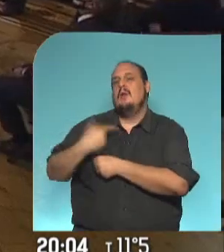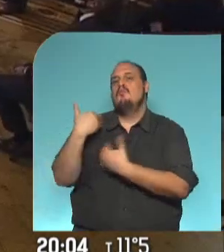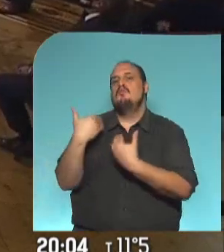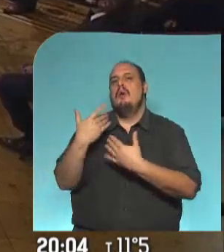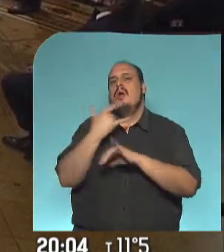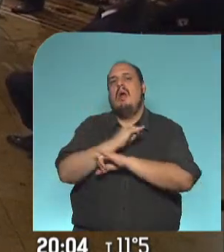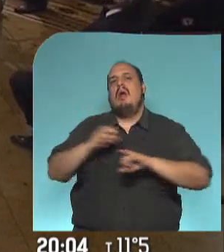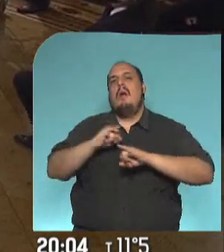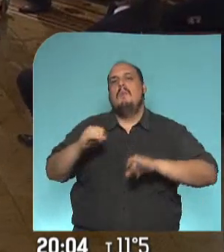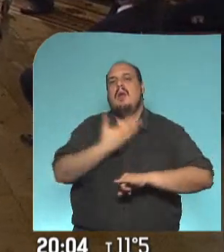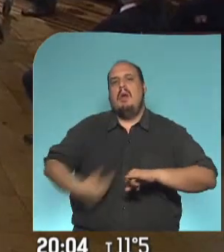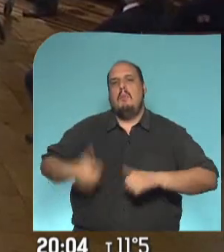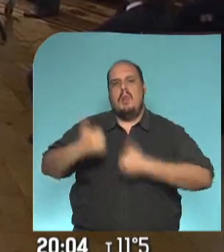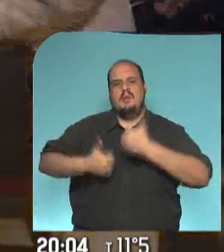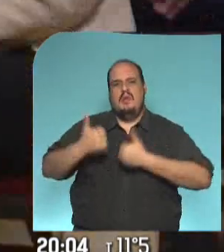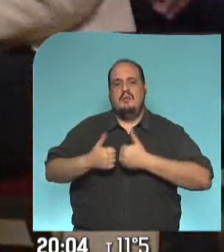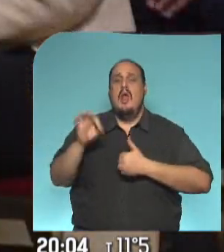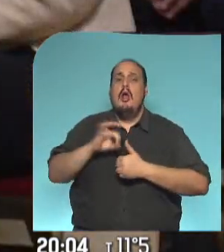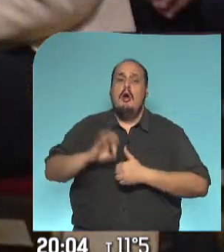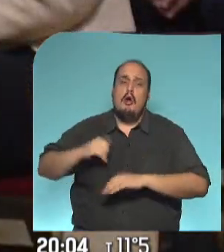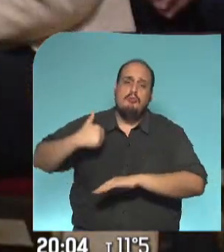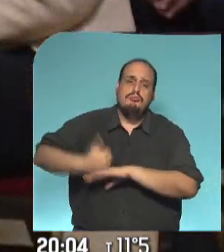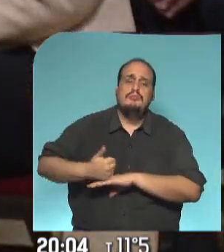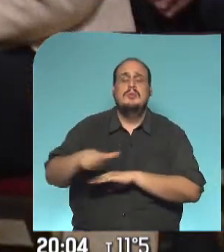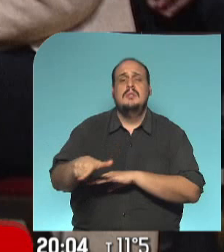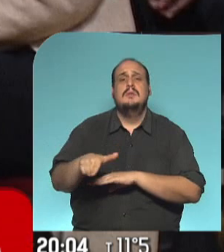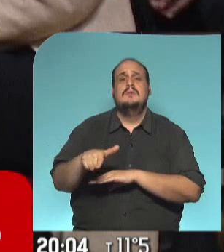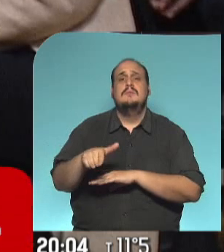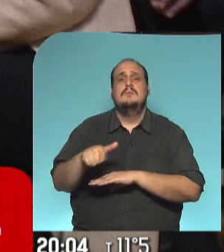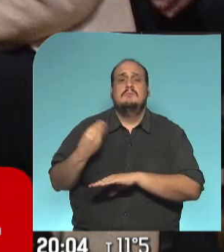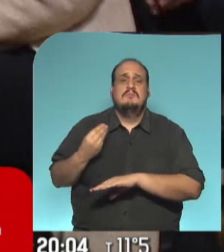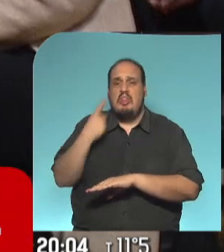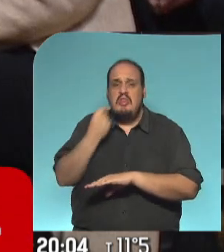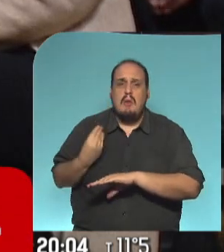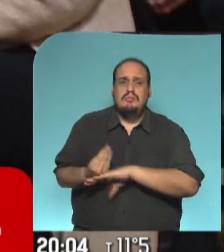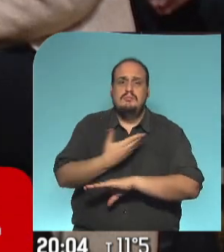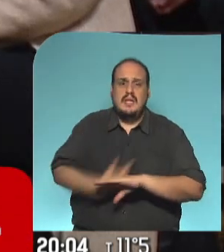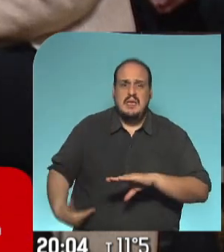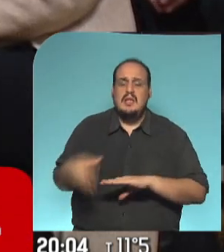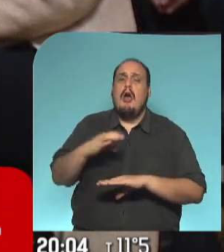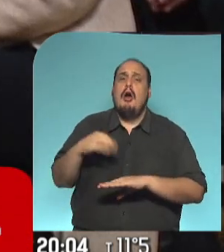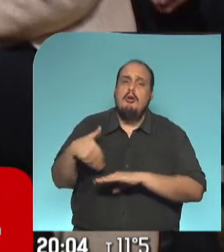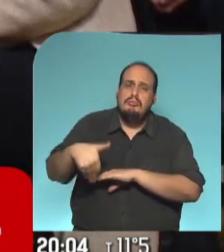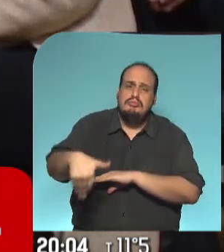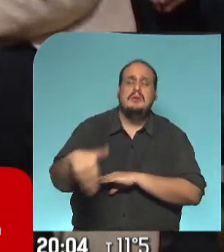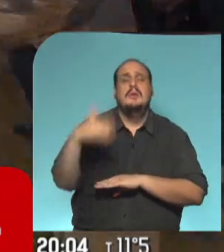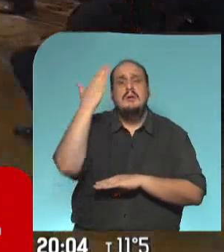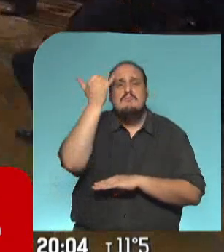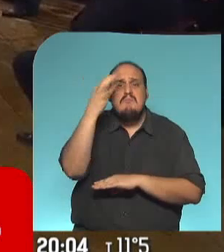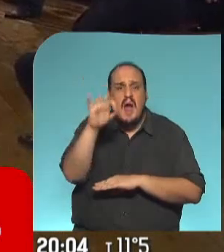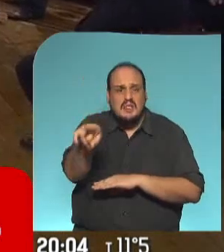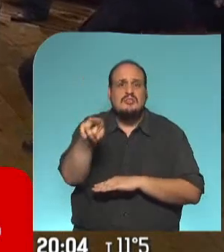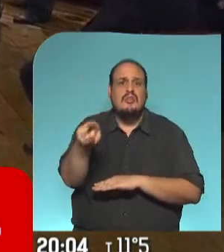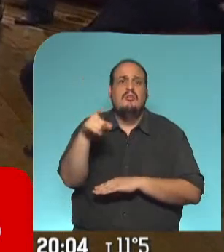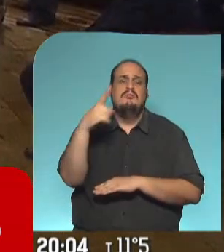diciembre, en el comienzo de gestión, o bien en marzo, en la apertura de sesiones ordinarias en el Congreso. Lo que sí está claro es que hoy va a ser el día 1 y